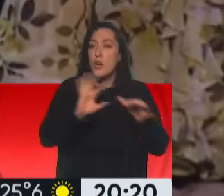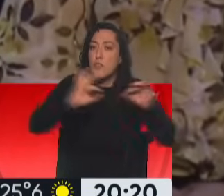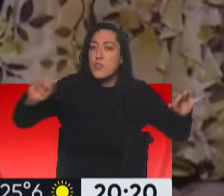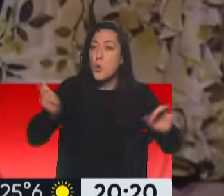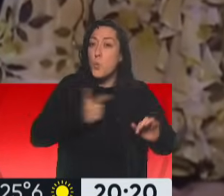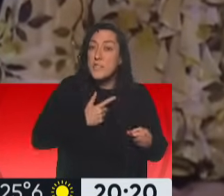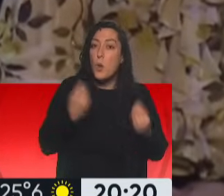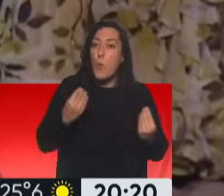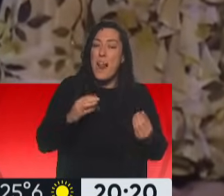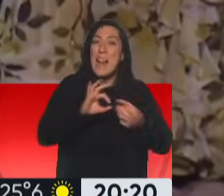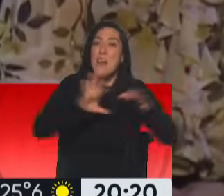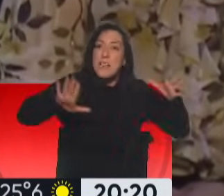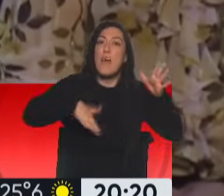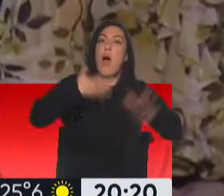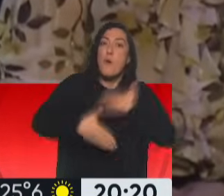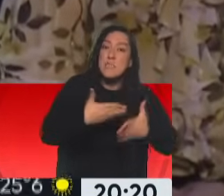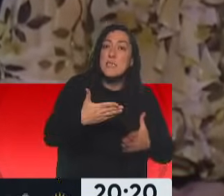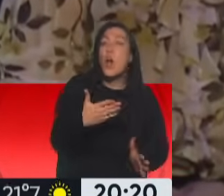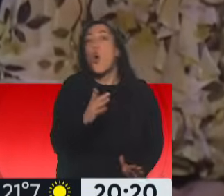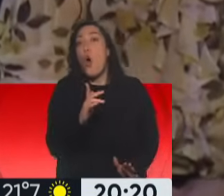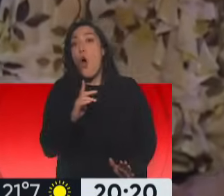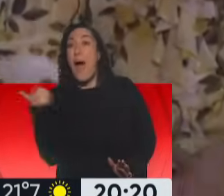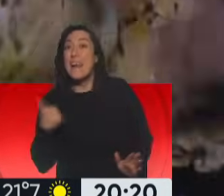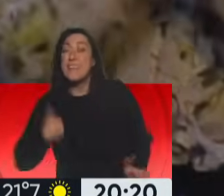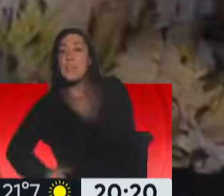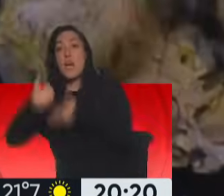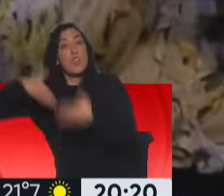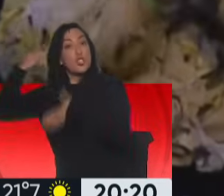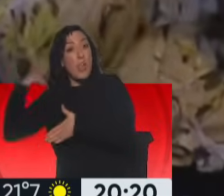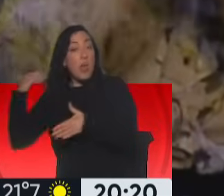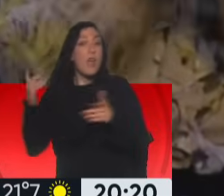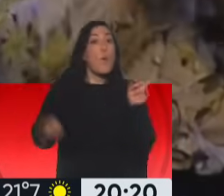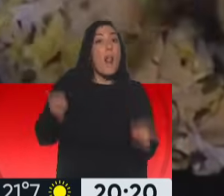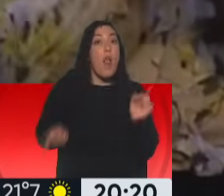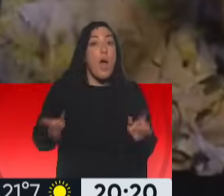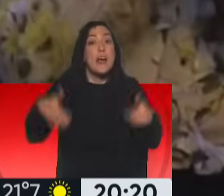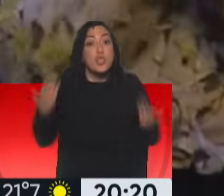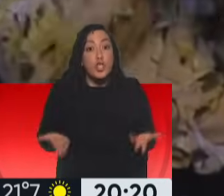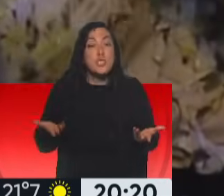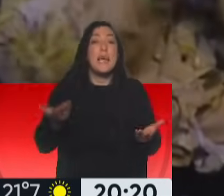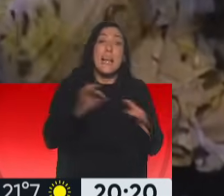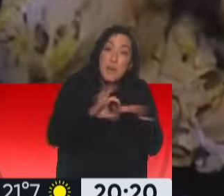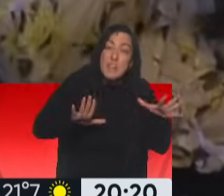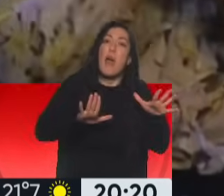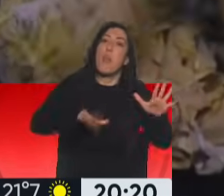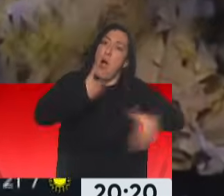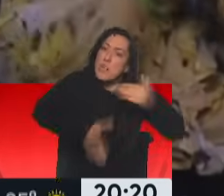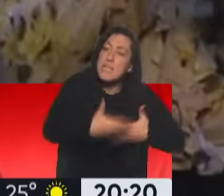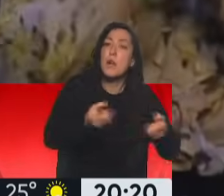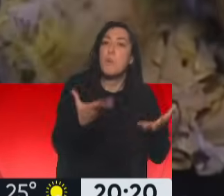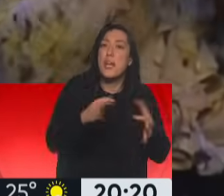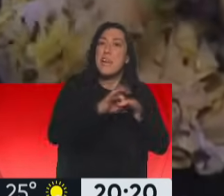La libertad avanza o Argentina retrocede. Por lo tanto, que avance la libertad, porque la